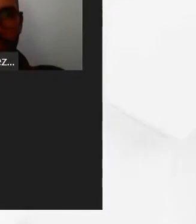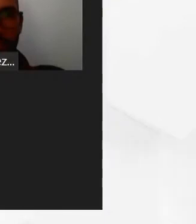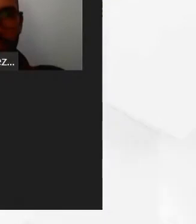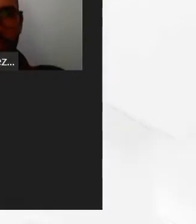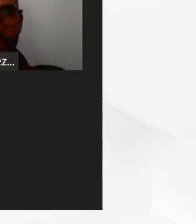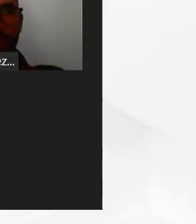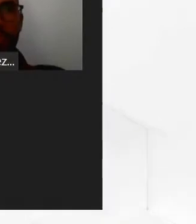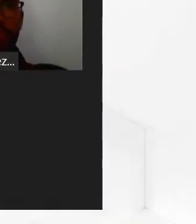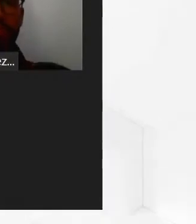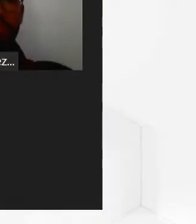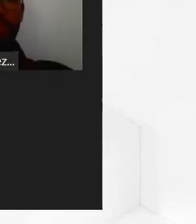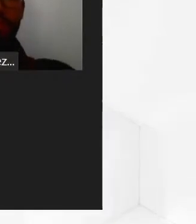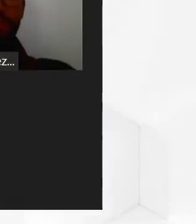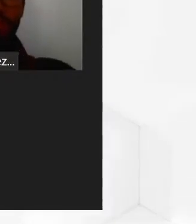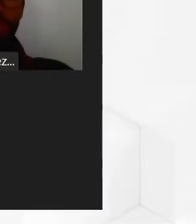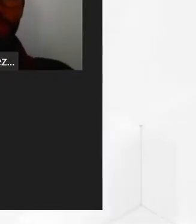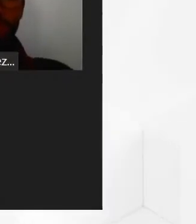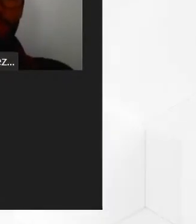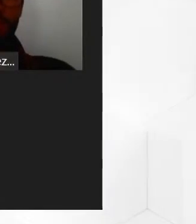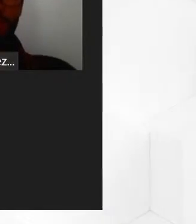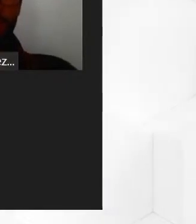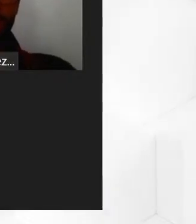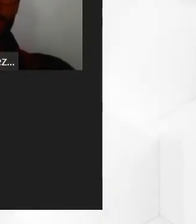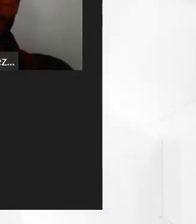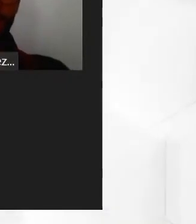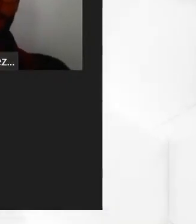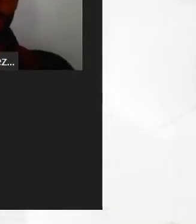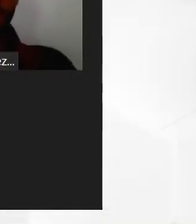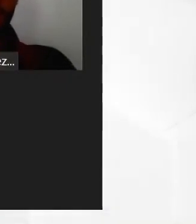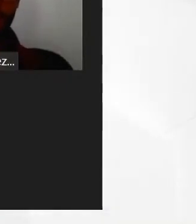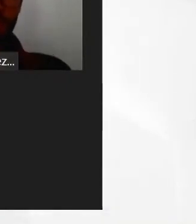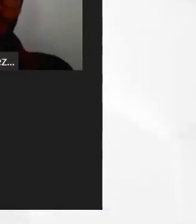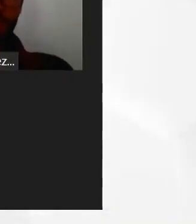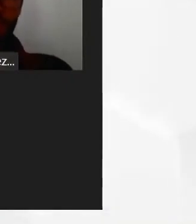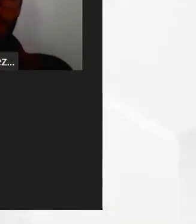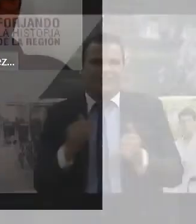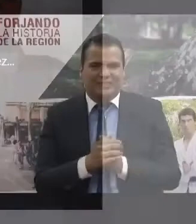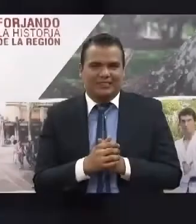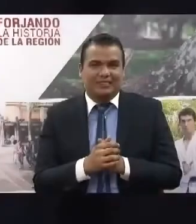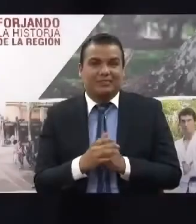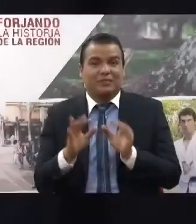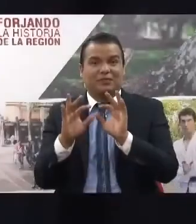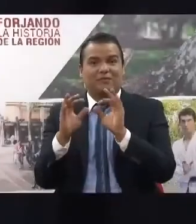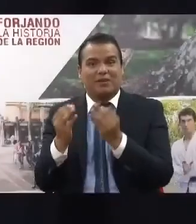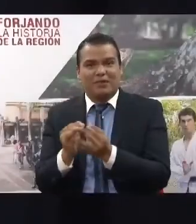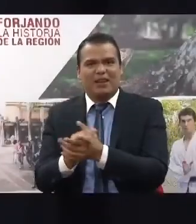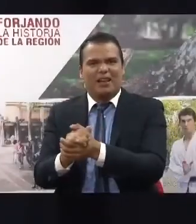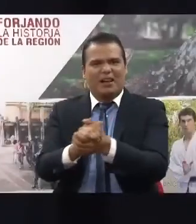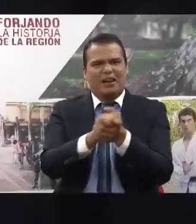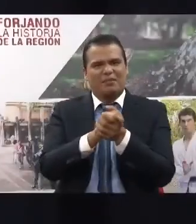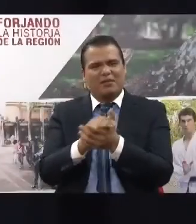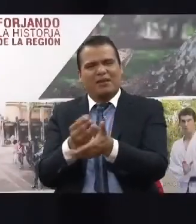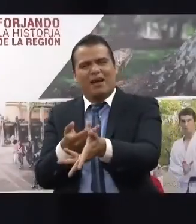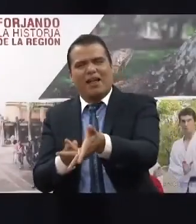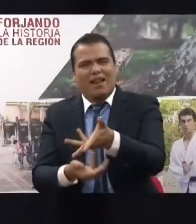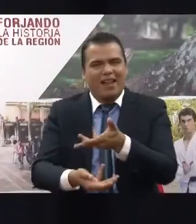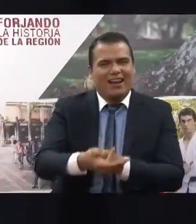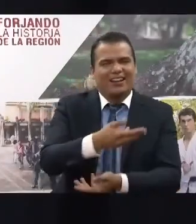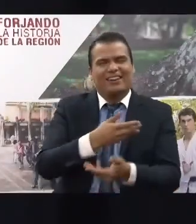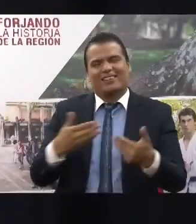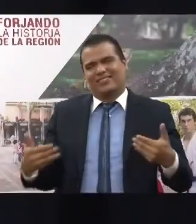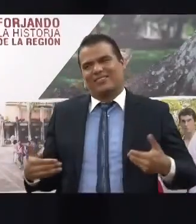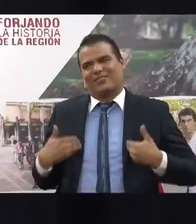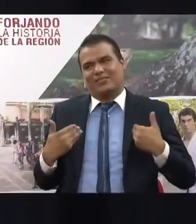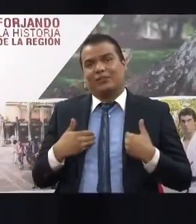día de hoy tengan esa felicidad, que la compartan con padres, familias y acudientes, sin cuya colaboración, estímulo